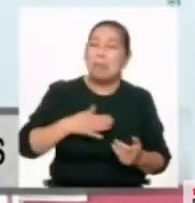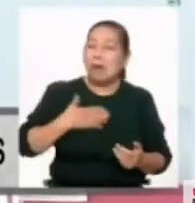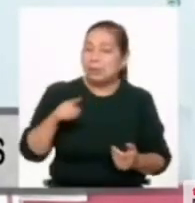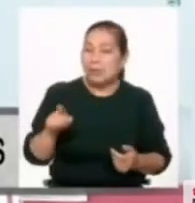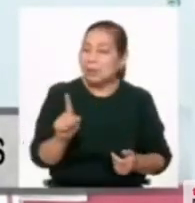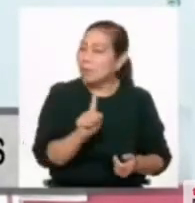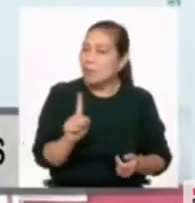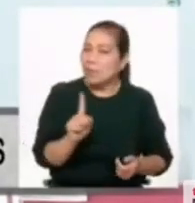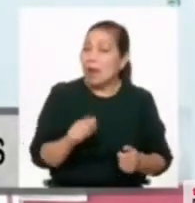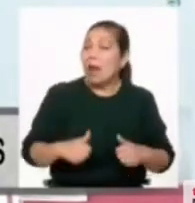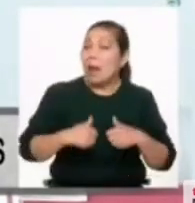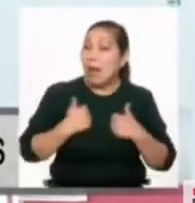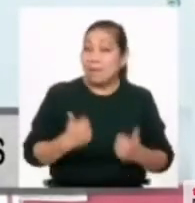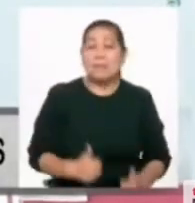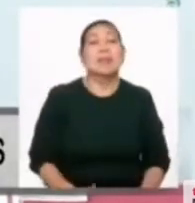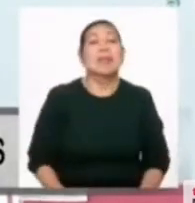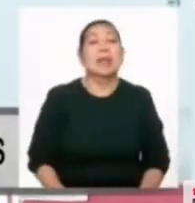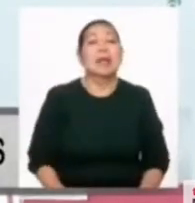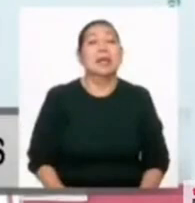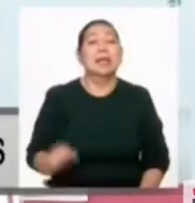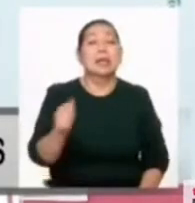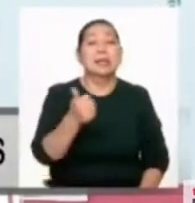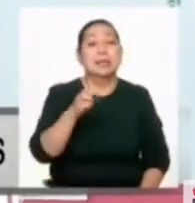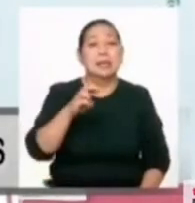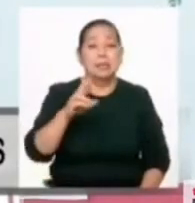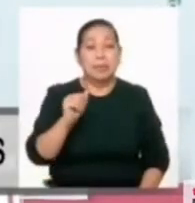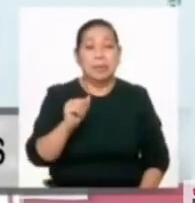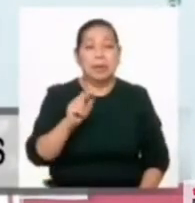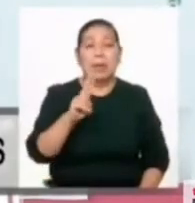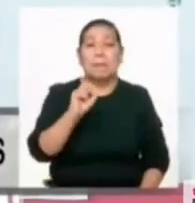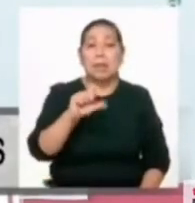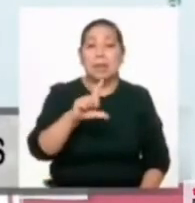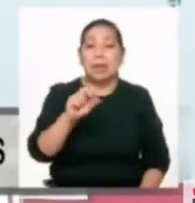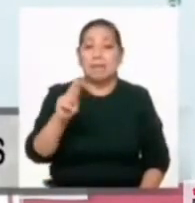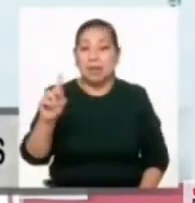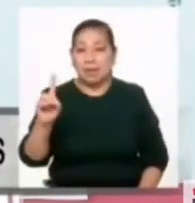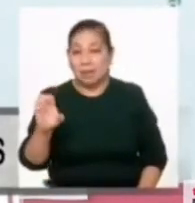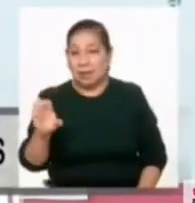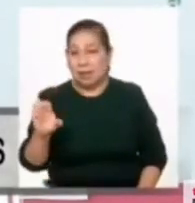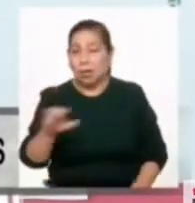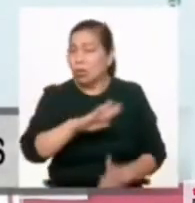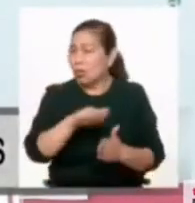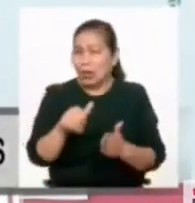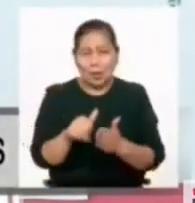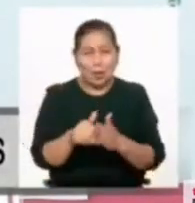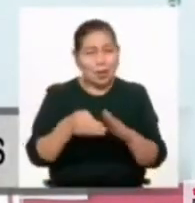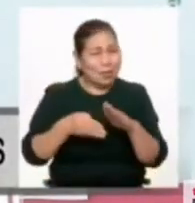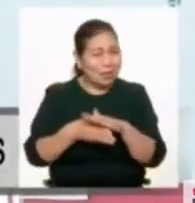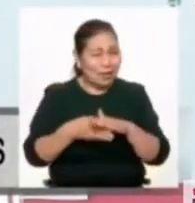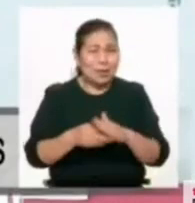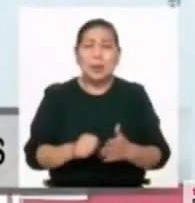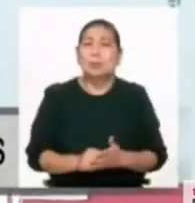contemplaciones. En cuanto a la vida del señor Saniel Villaverde, ¿no? La vida de todos los